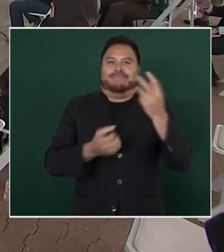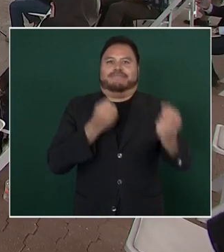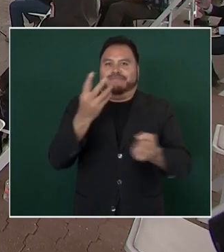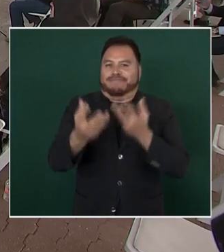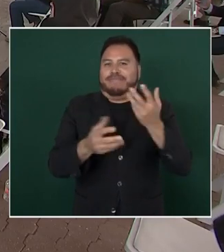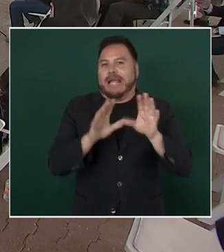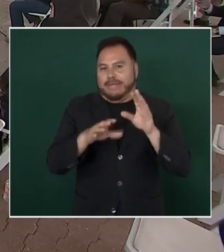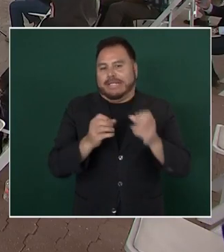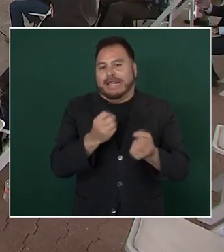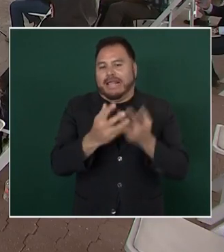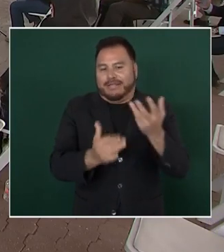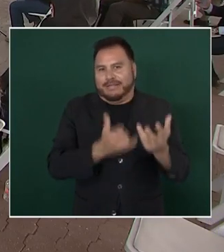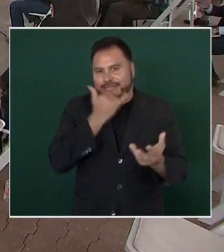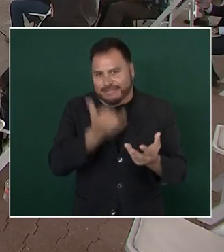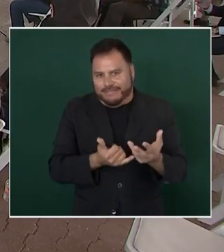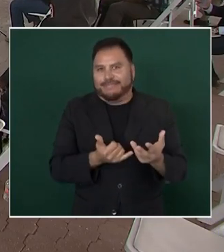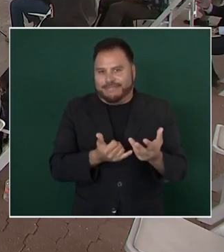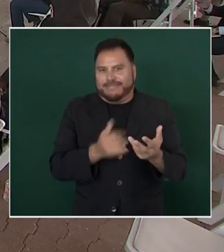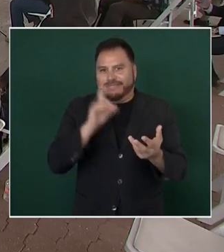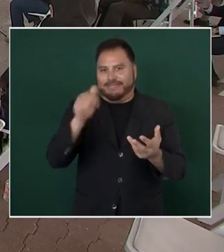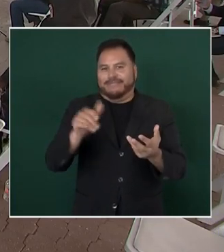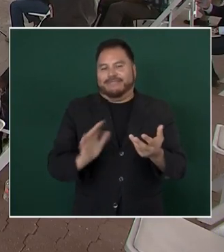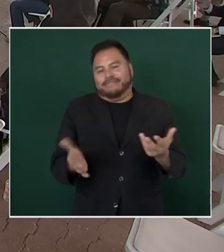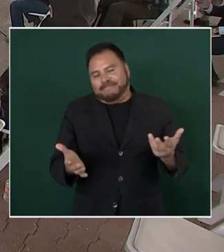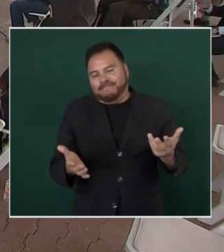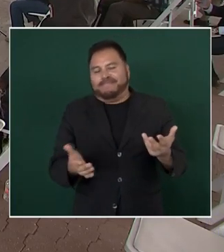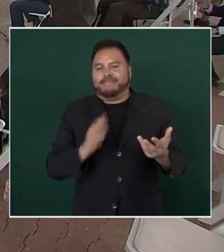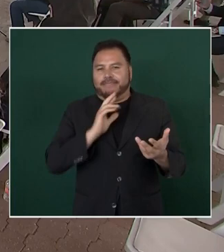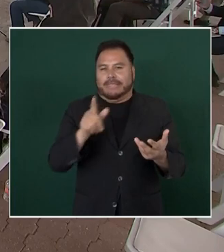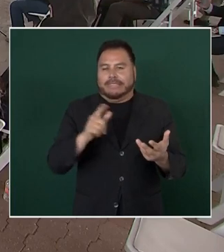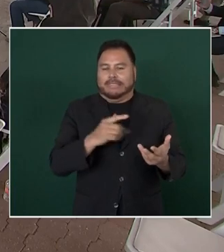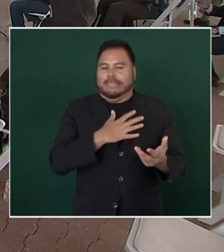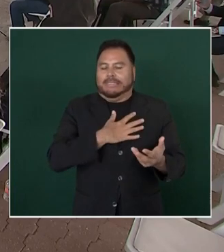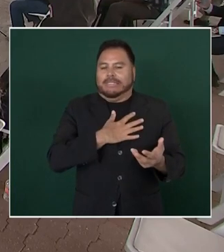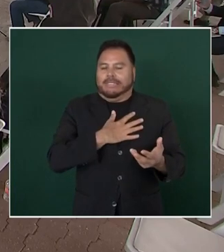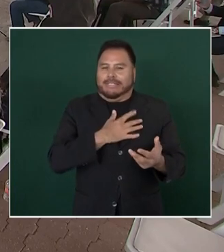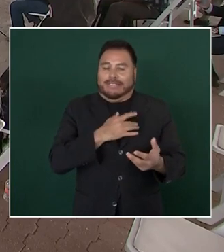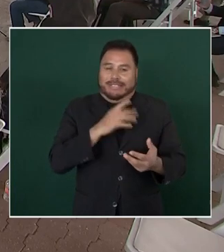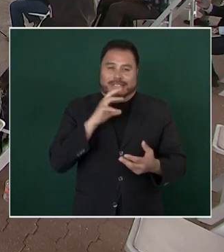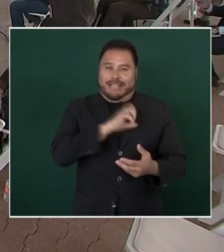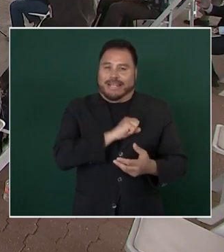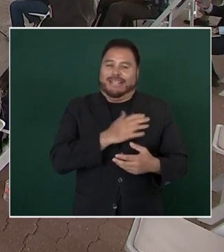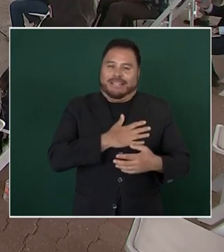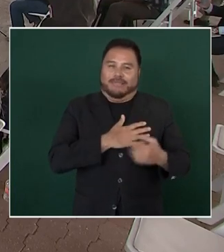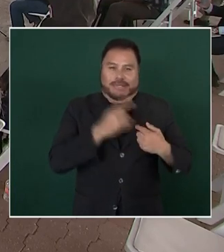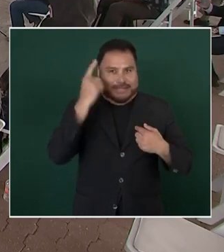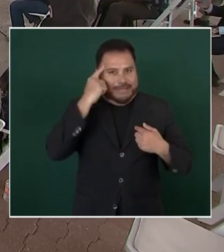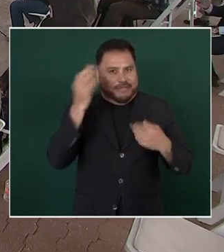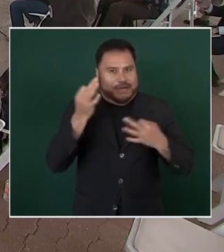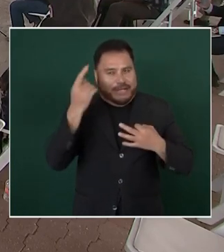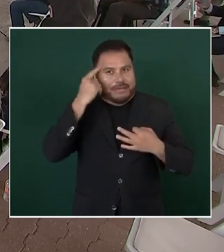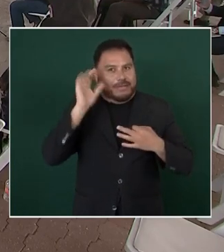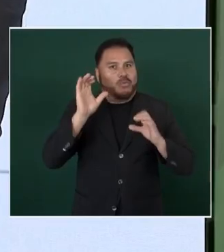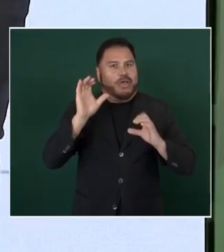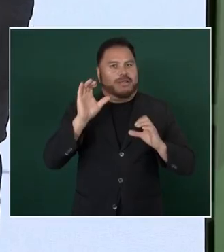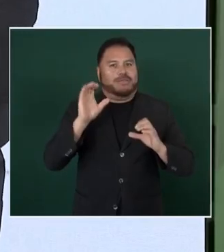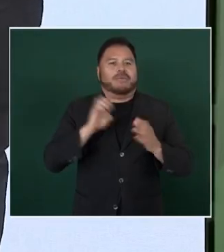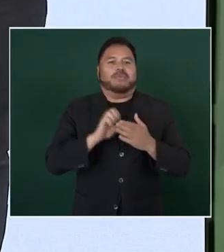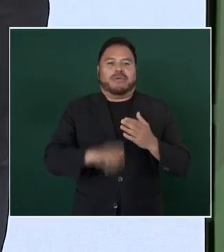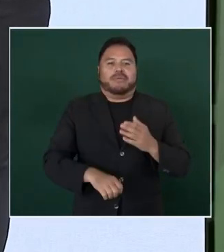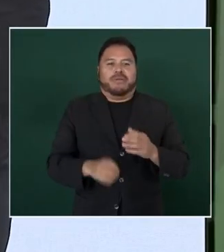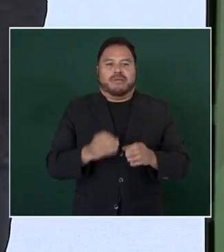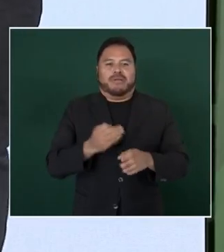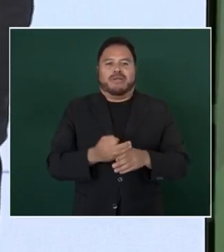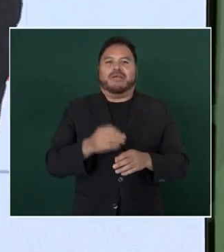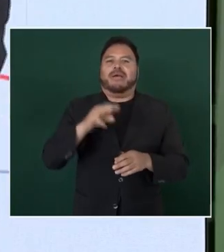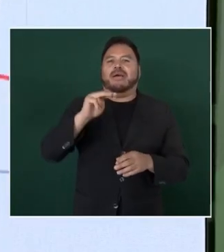comete errores. Hay que tener el corazón caliente pero la cabeza fría. Por ejemplo, Loret